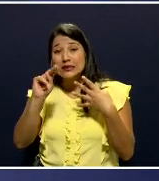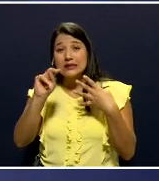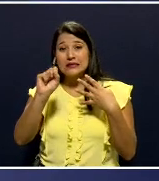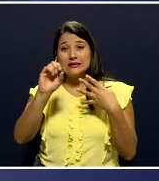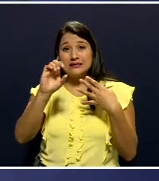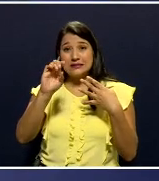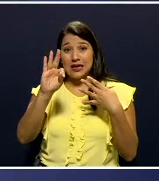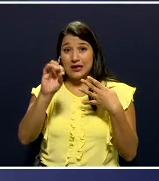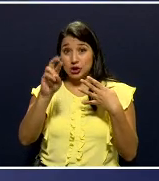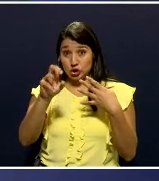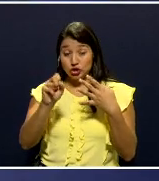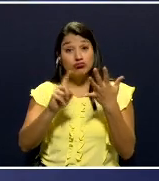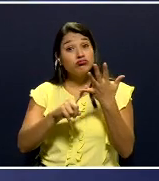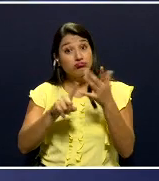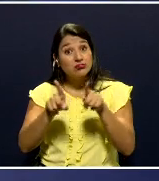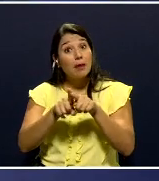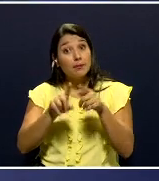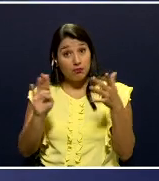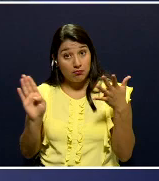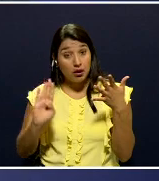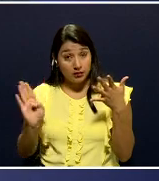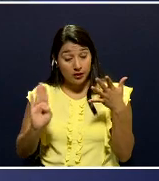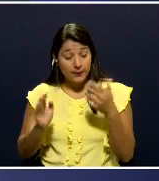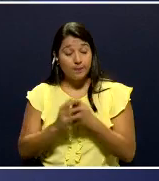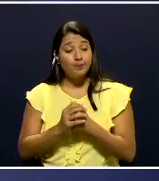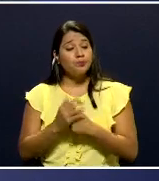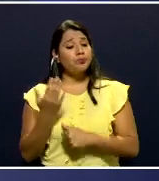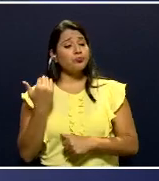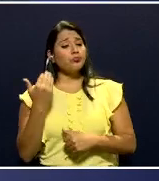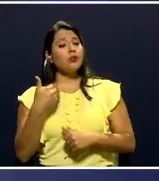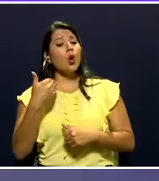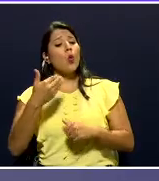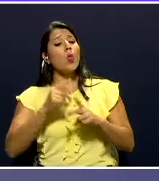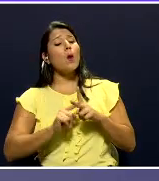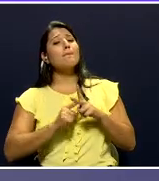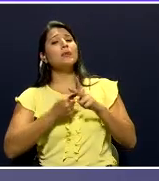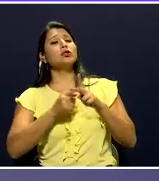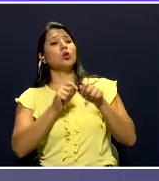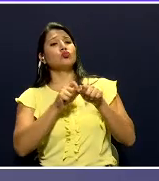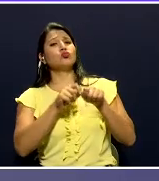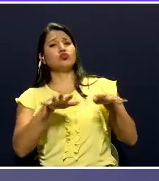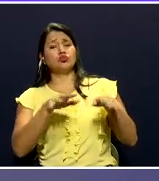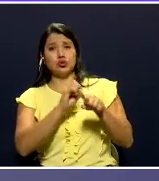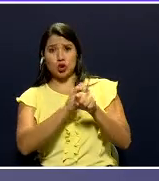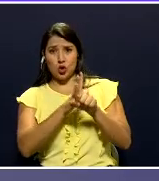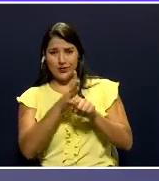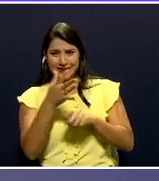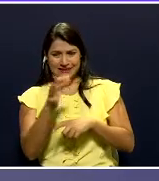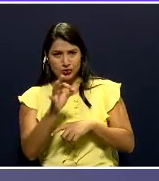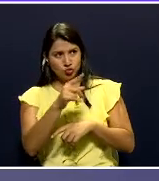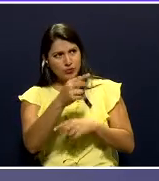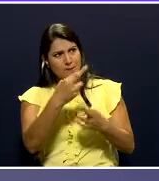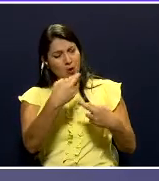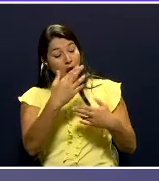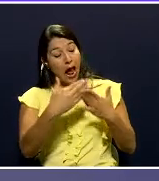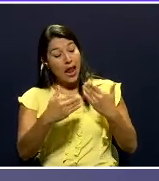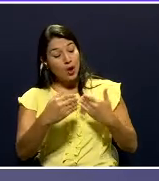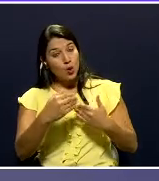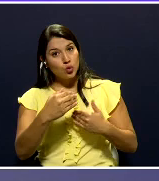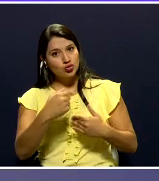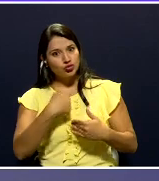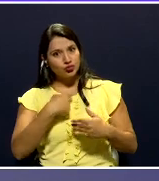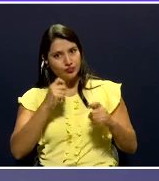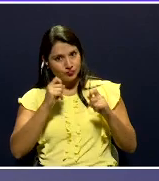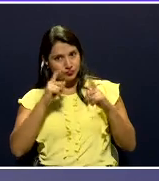Hace unos meses, doctor, cuando la pandemia comenzaba, usted me dijo algo asombroso para mí. Los virus